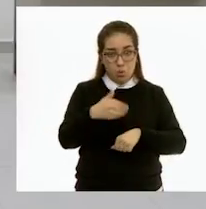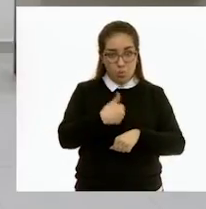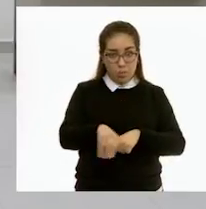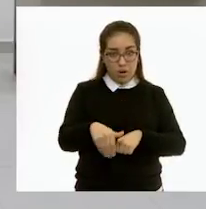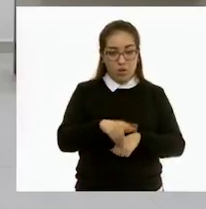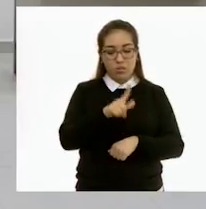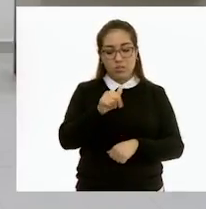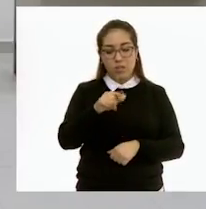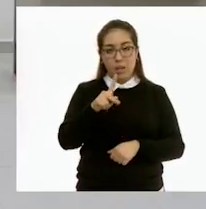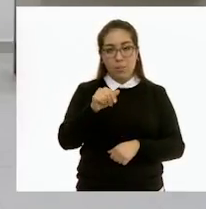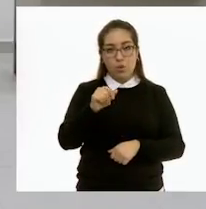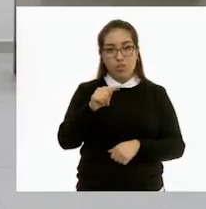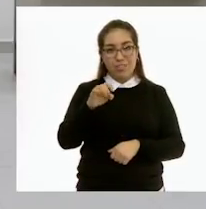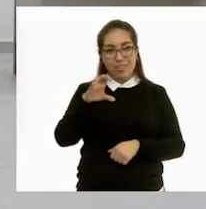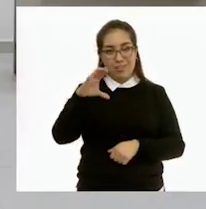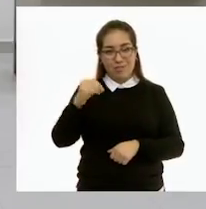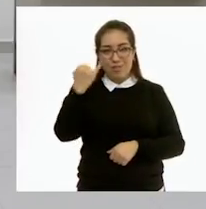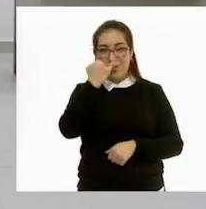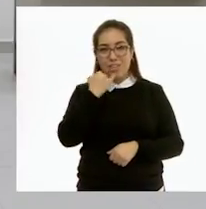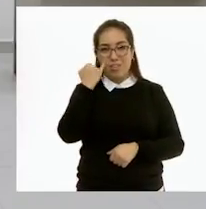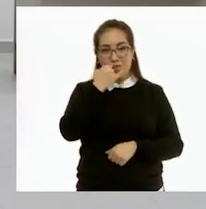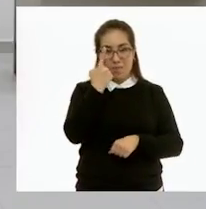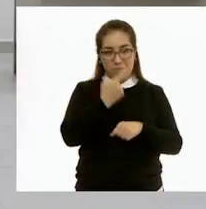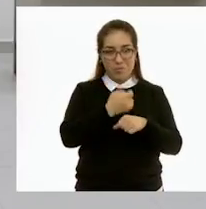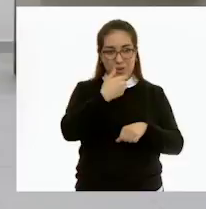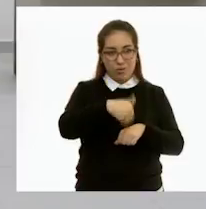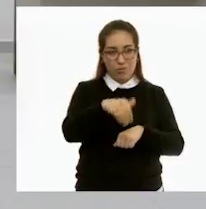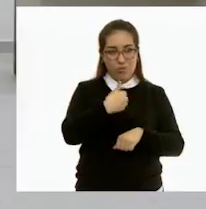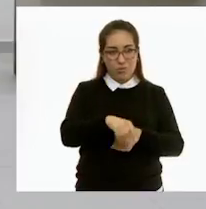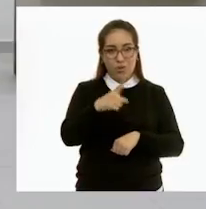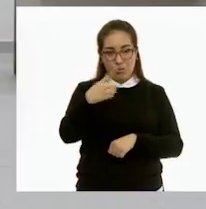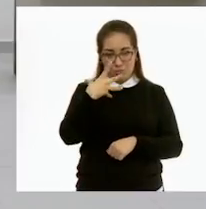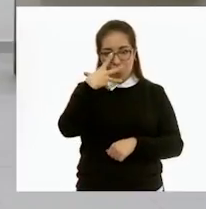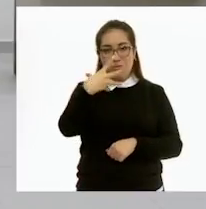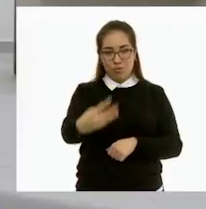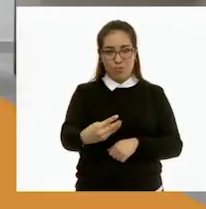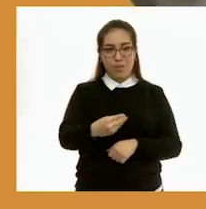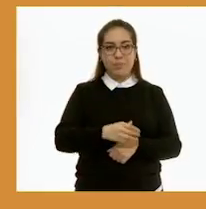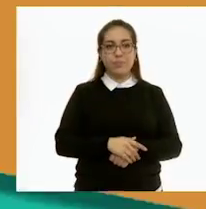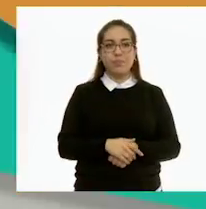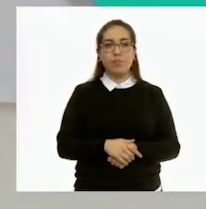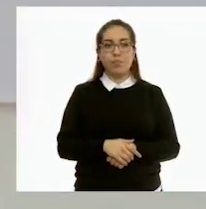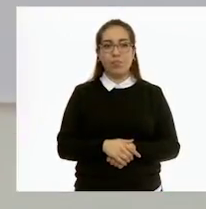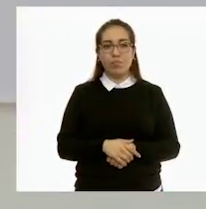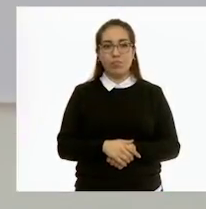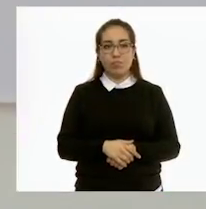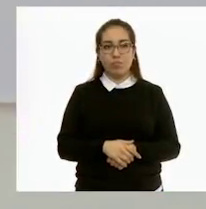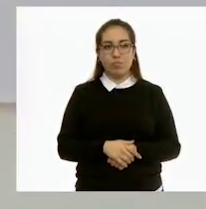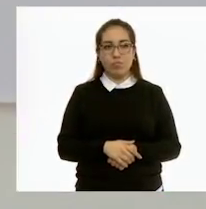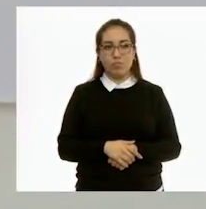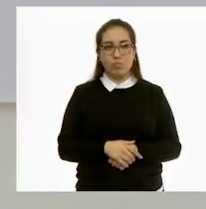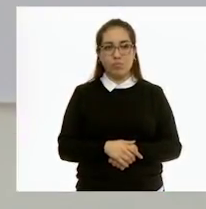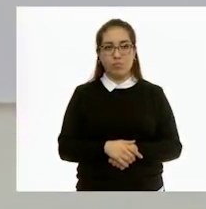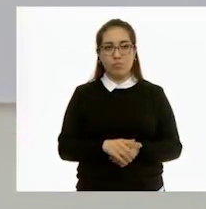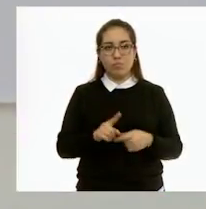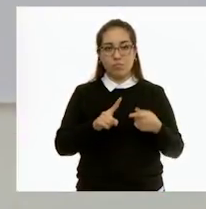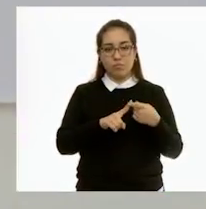Primero, vamos a practicar los números. Van a repetir después de mí.